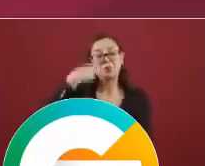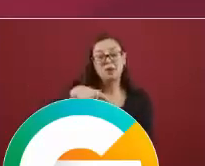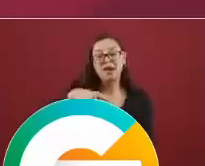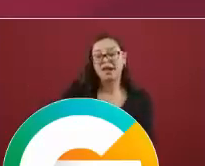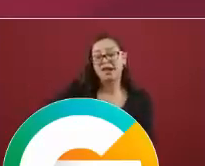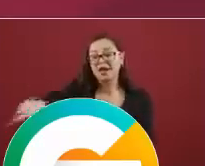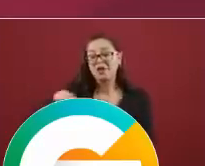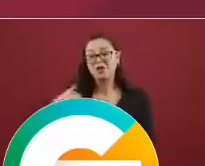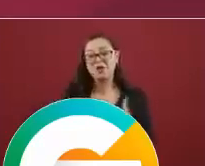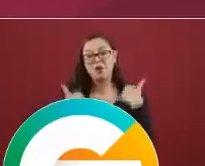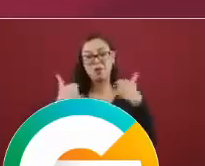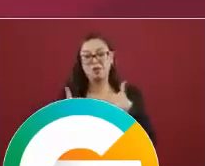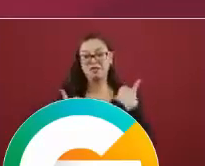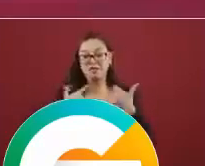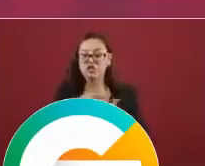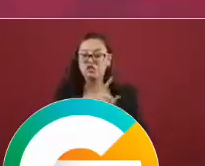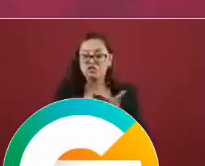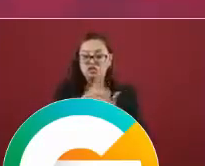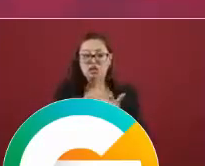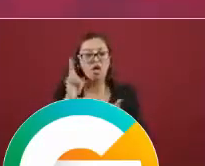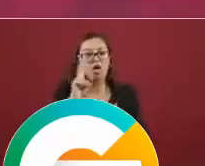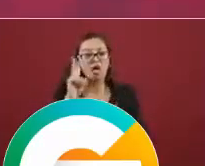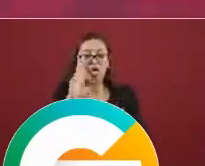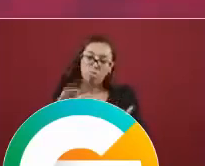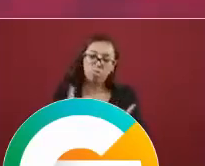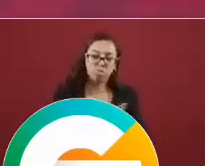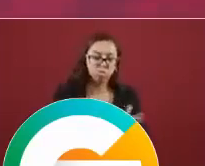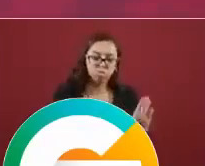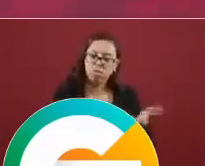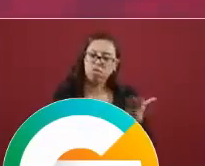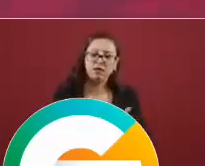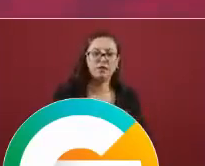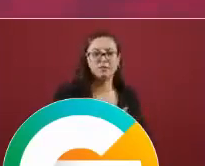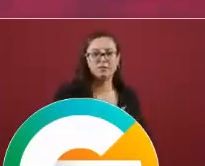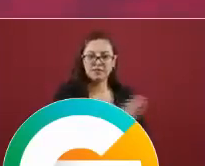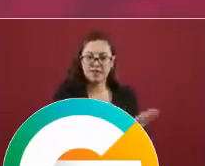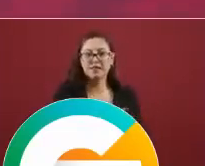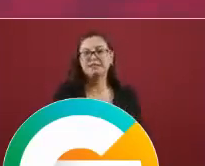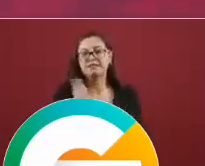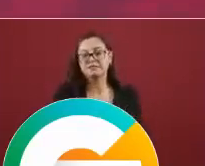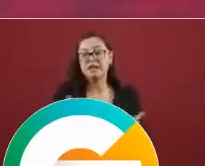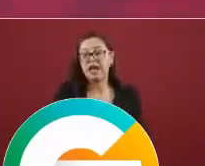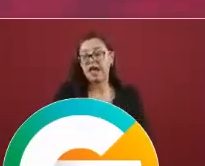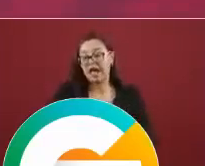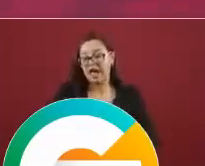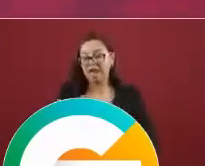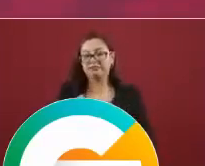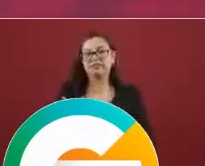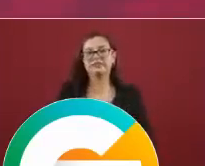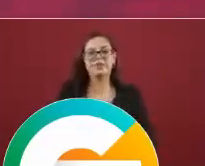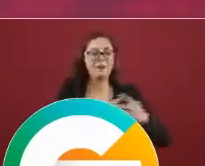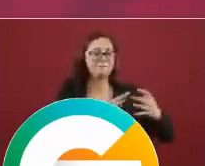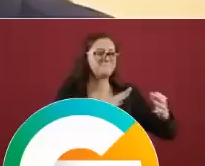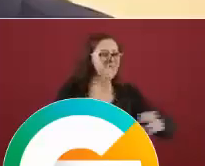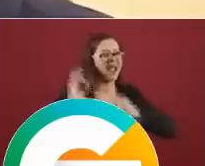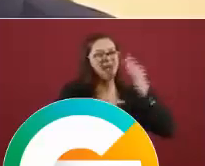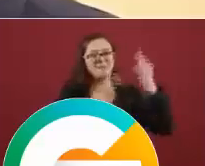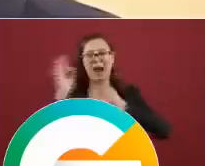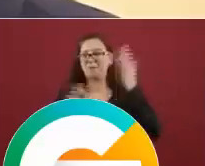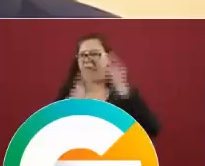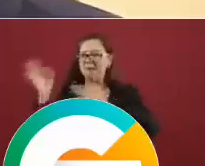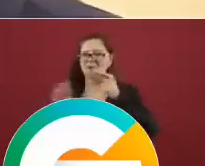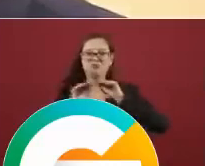huachicol. Explicó que se está trabajando en el diagnóstico, en conocer cuál es el consumo de drogas y alcohol, porque solo si se